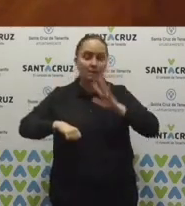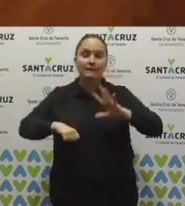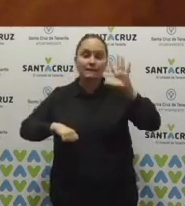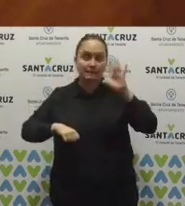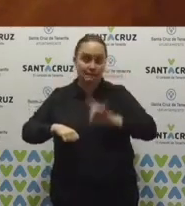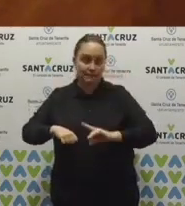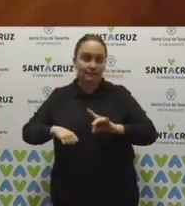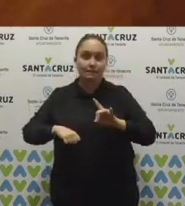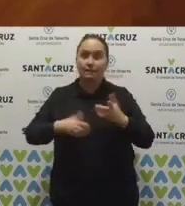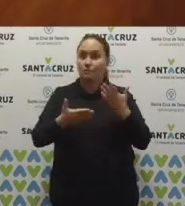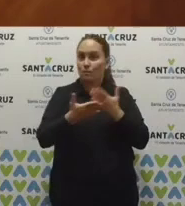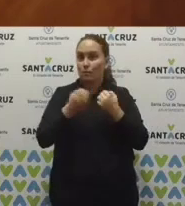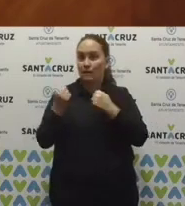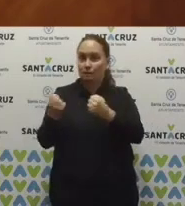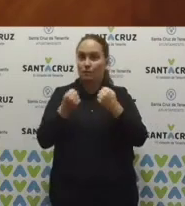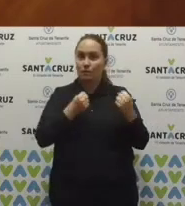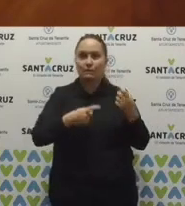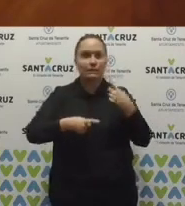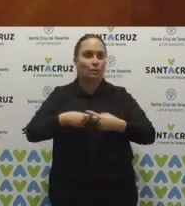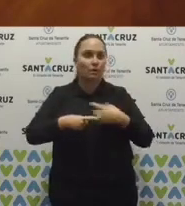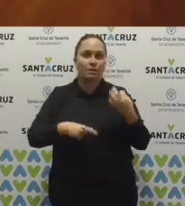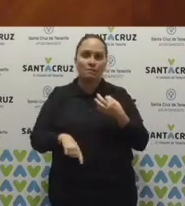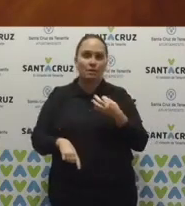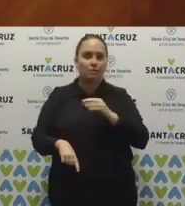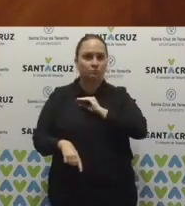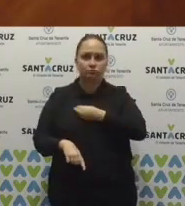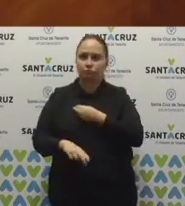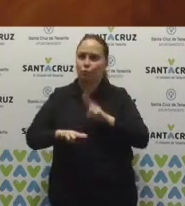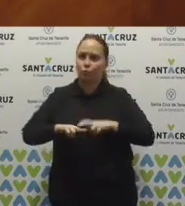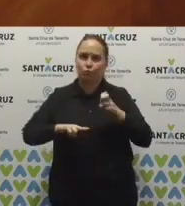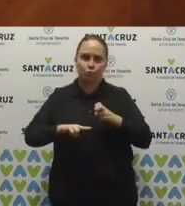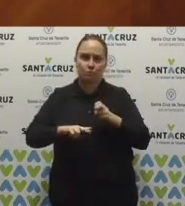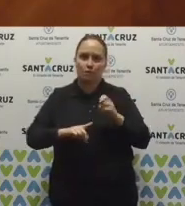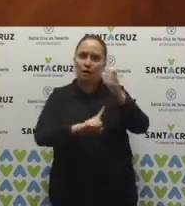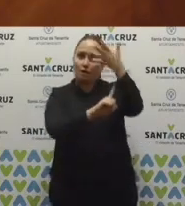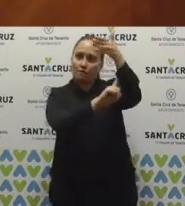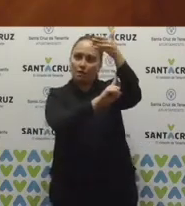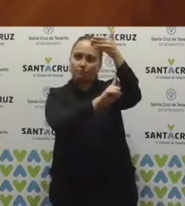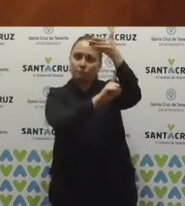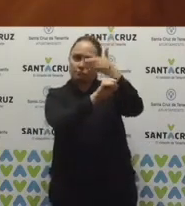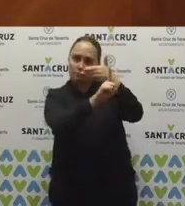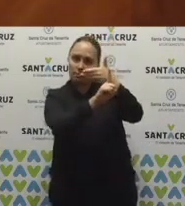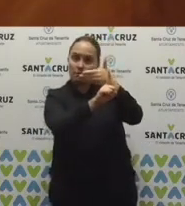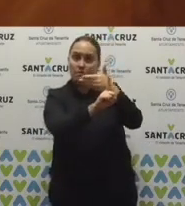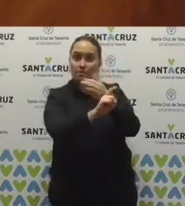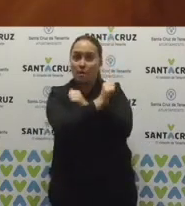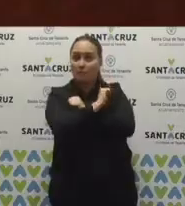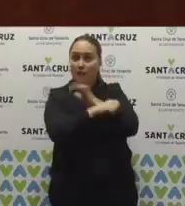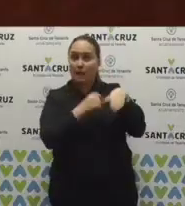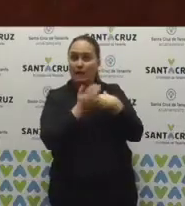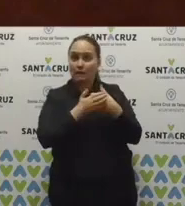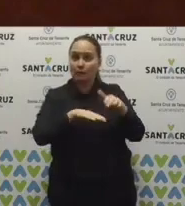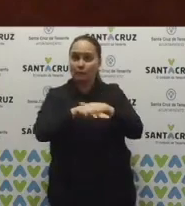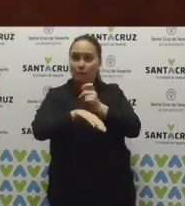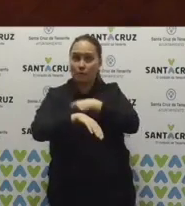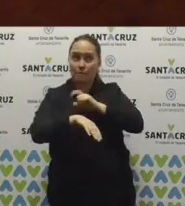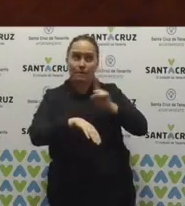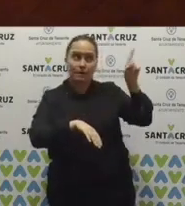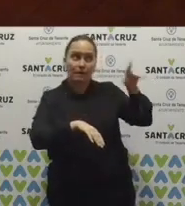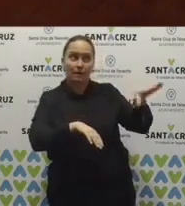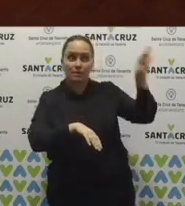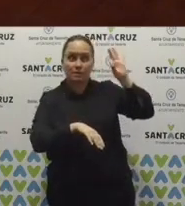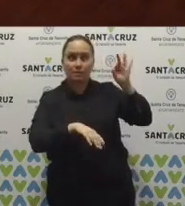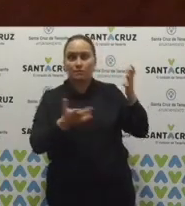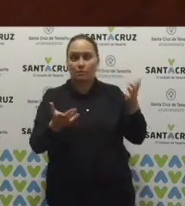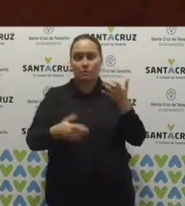emoción no en que santacruz tenía que estar de luto o por lo menos las banderas a media asta pasa que mostrar esperado que el gobernó españa lo decidiera mientras que por ejemplo